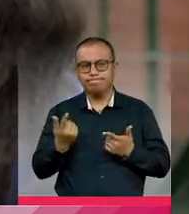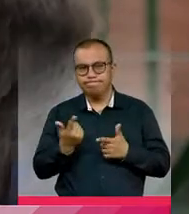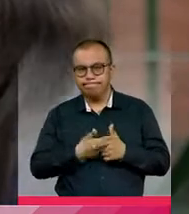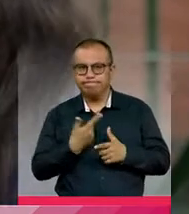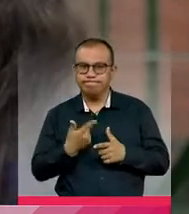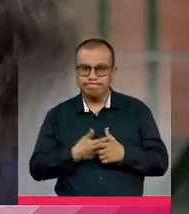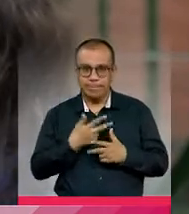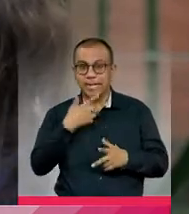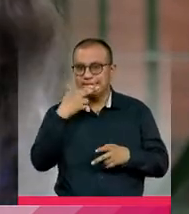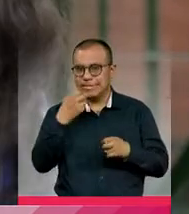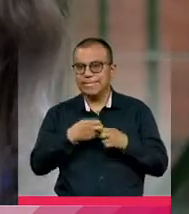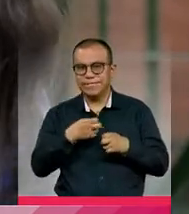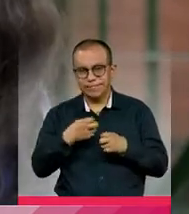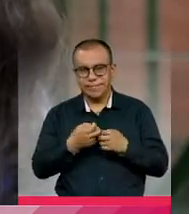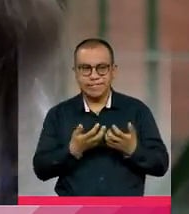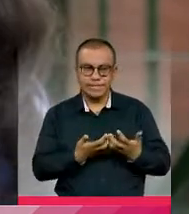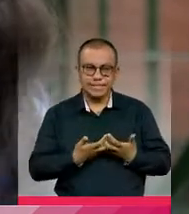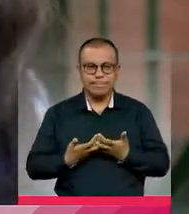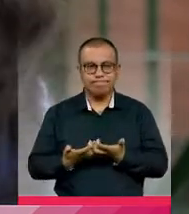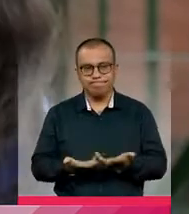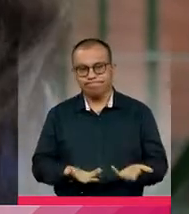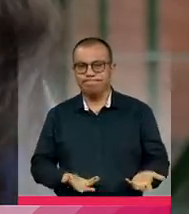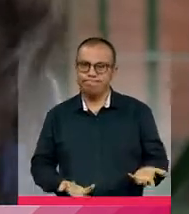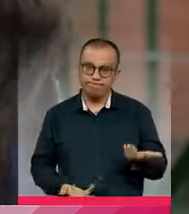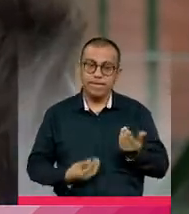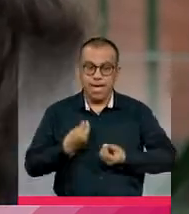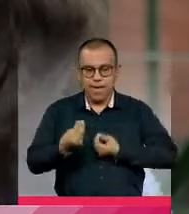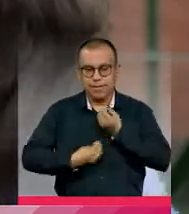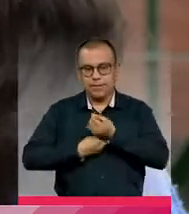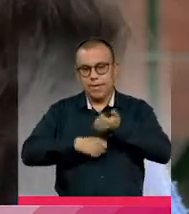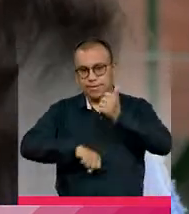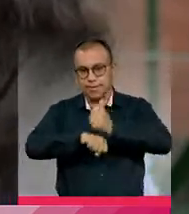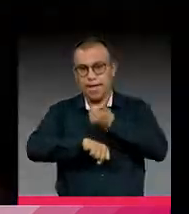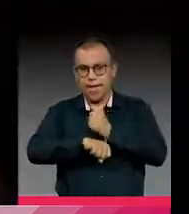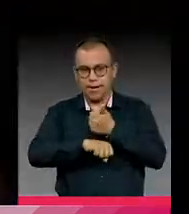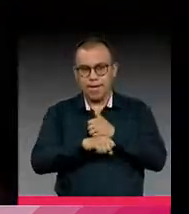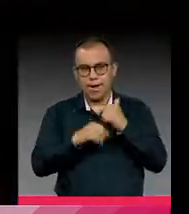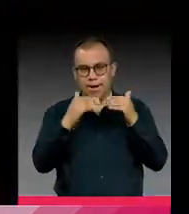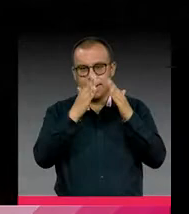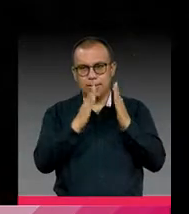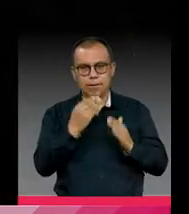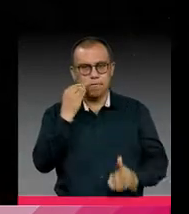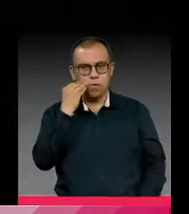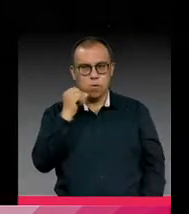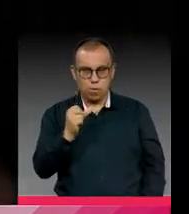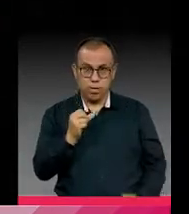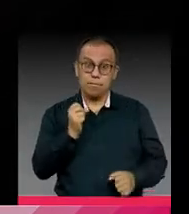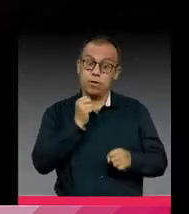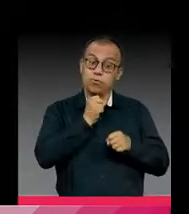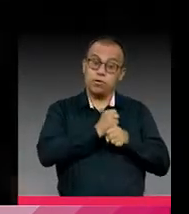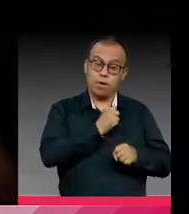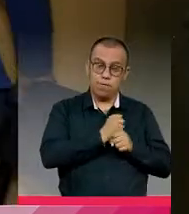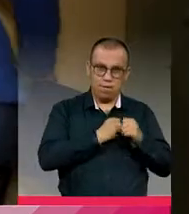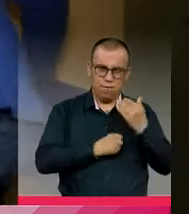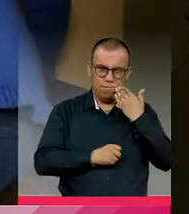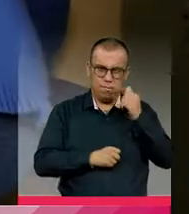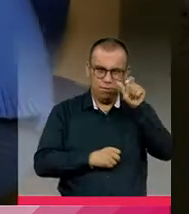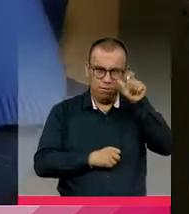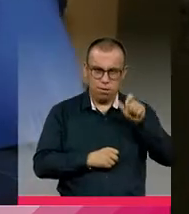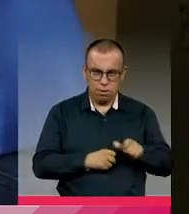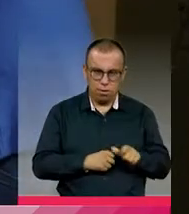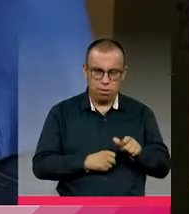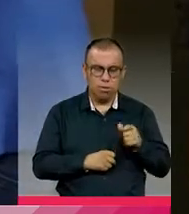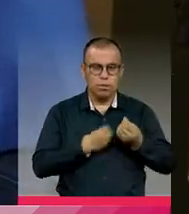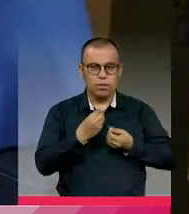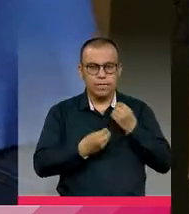veces es muy difícil y hacer las tareas además de conseguir trabajo estable marta mireia anhela